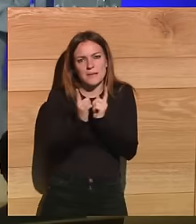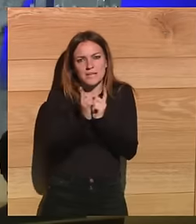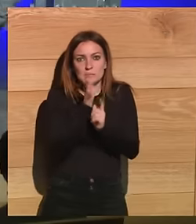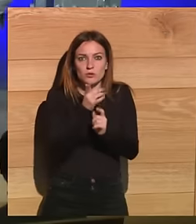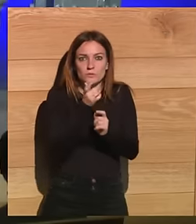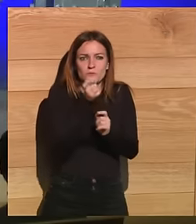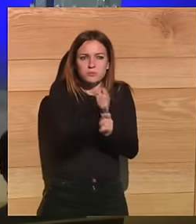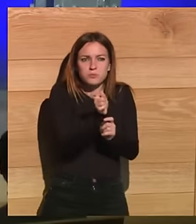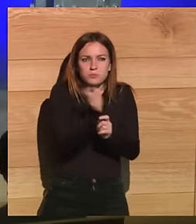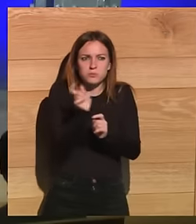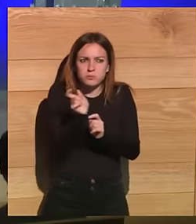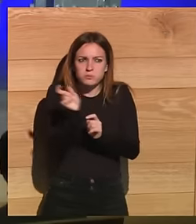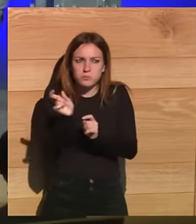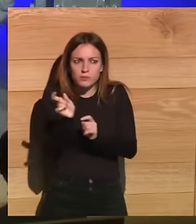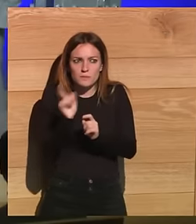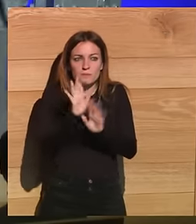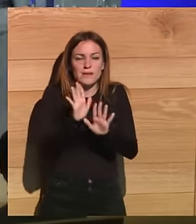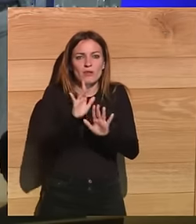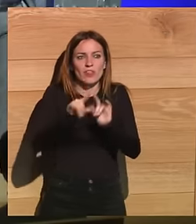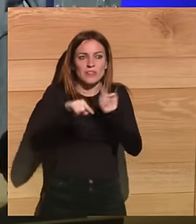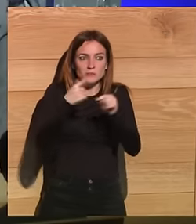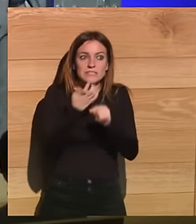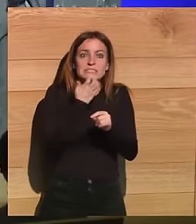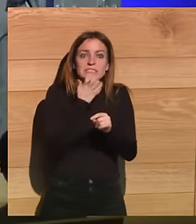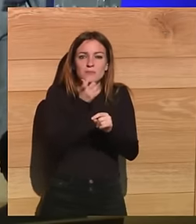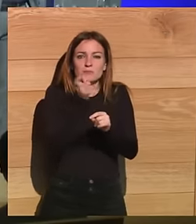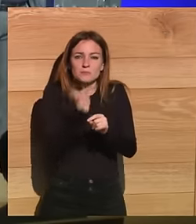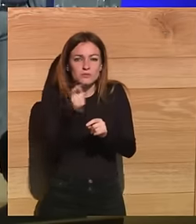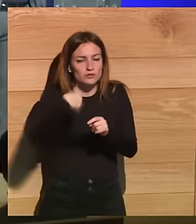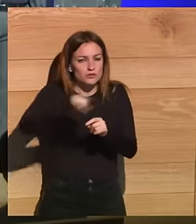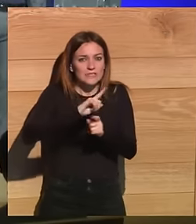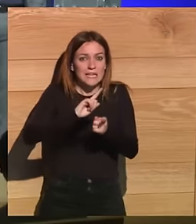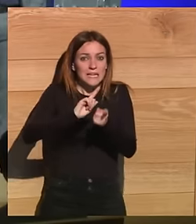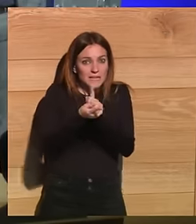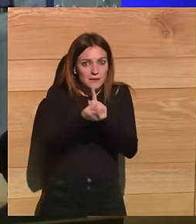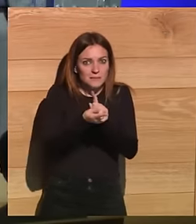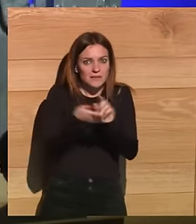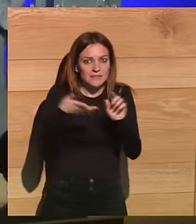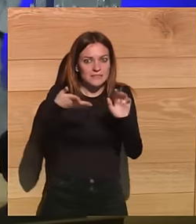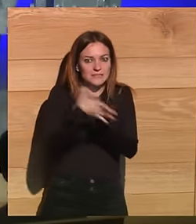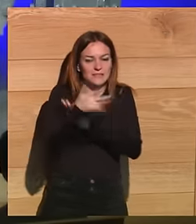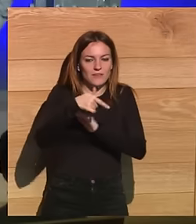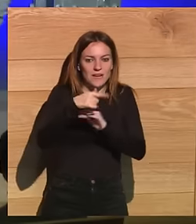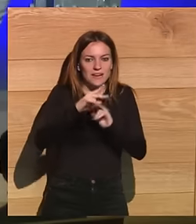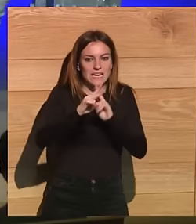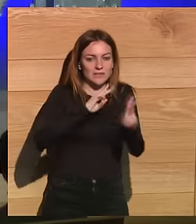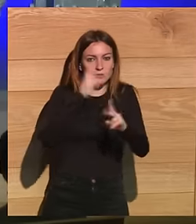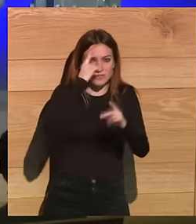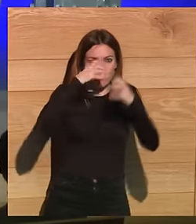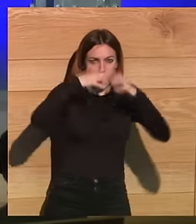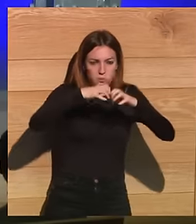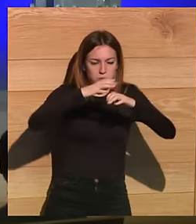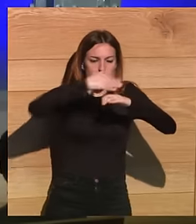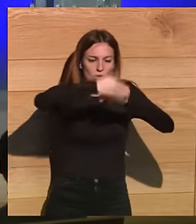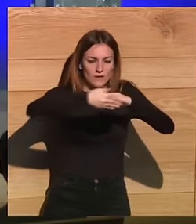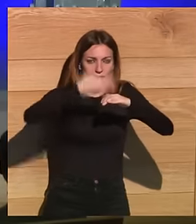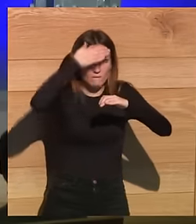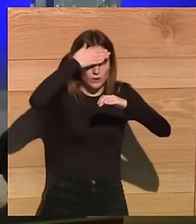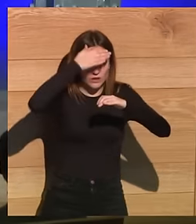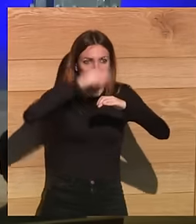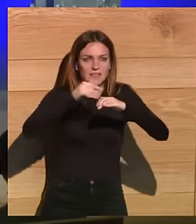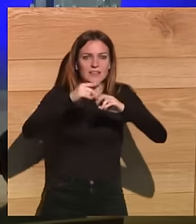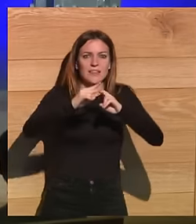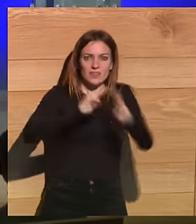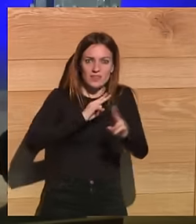pero luego hay una recuperación masiva cuando cambiamos la sílaba. Es una respuesta del lóbulo frontal que